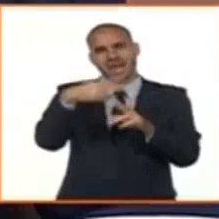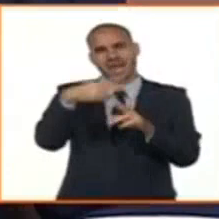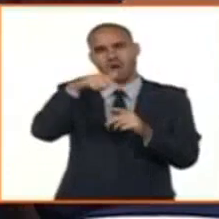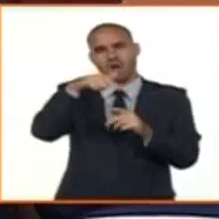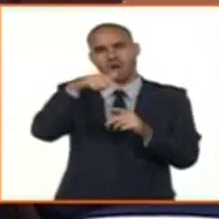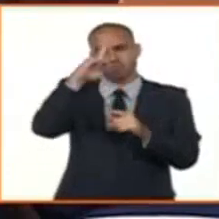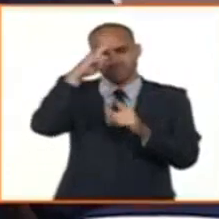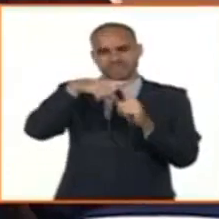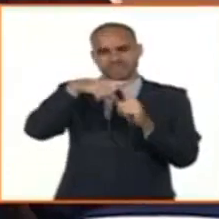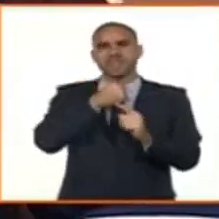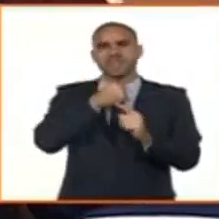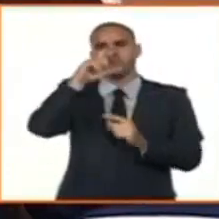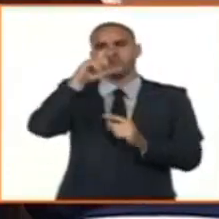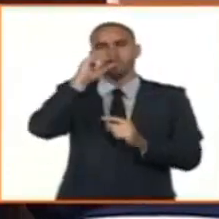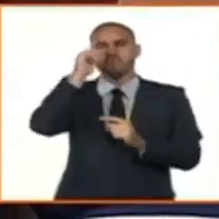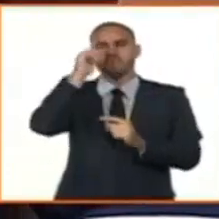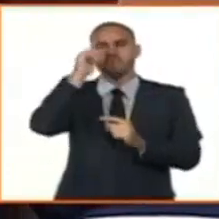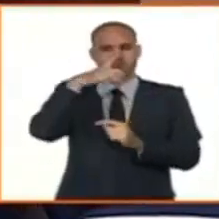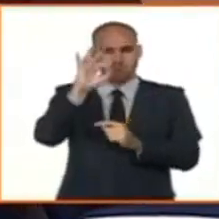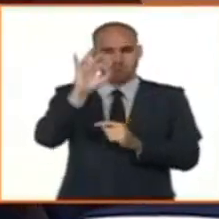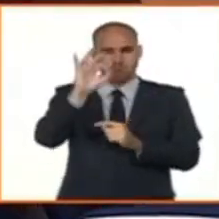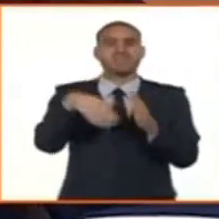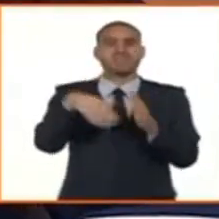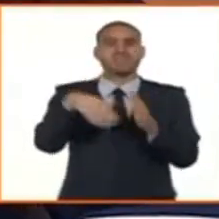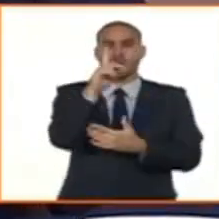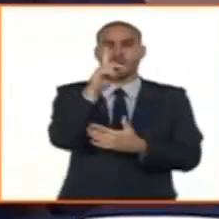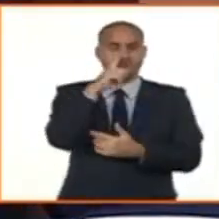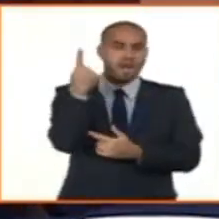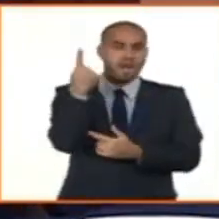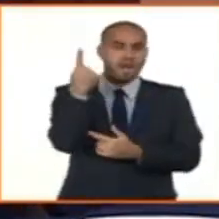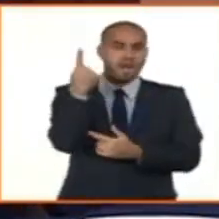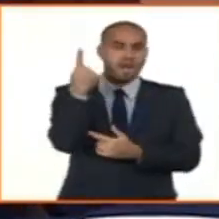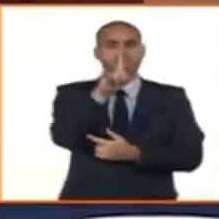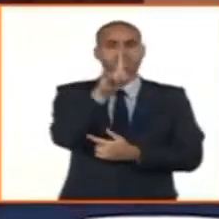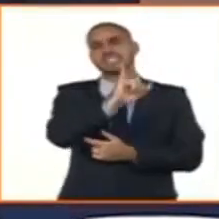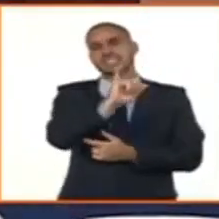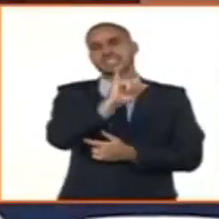del 2 de noviembre de 1966, con el objetivo de